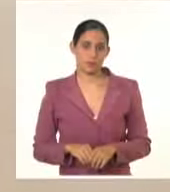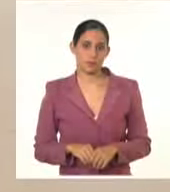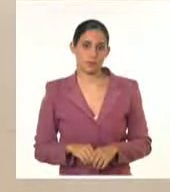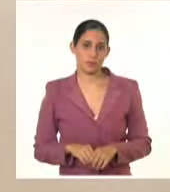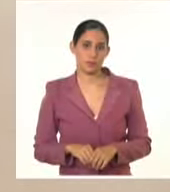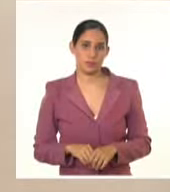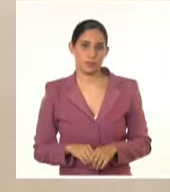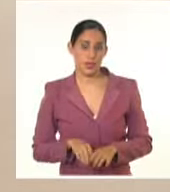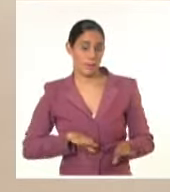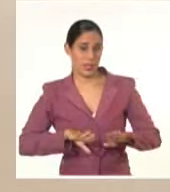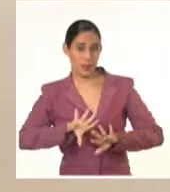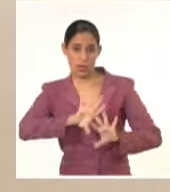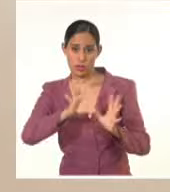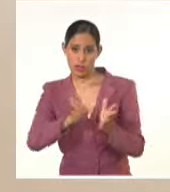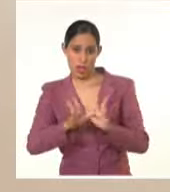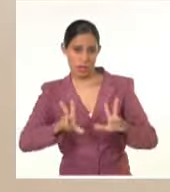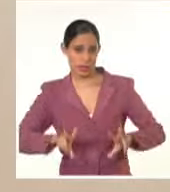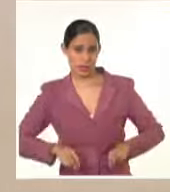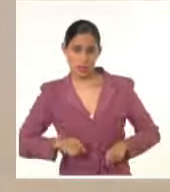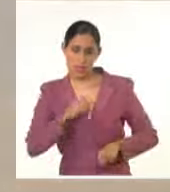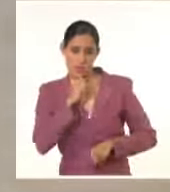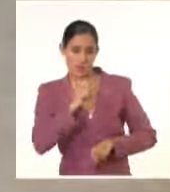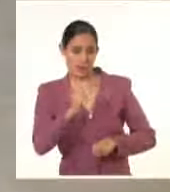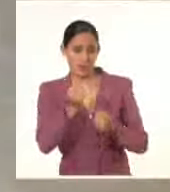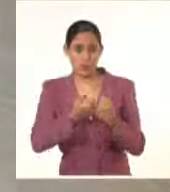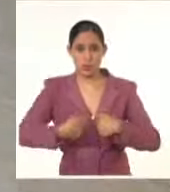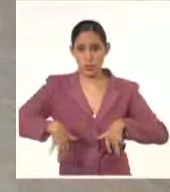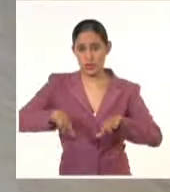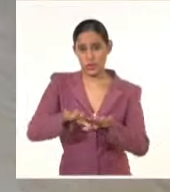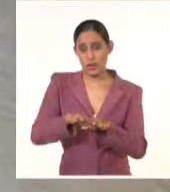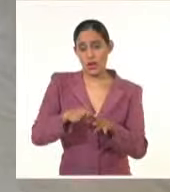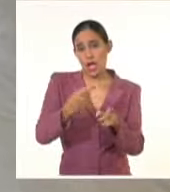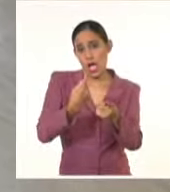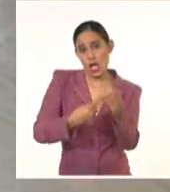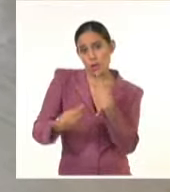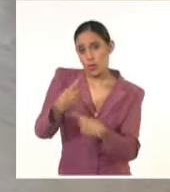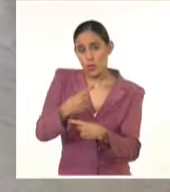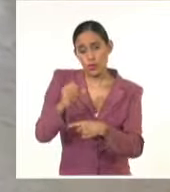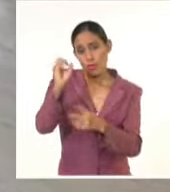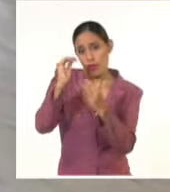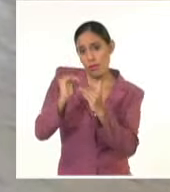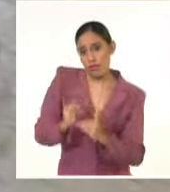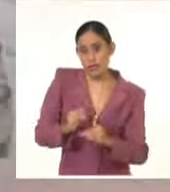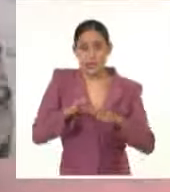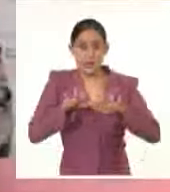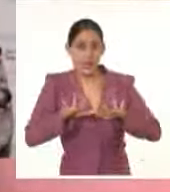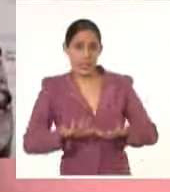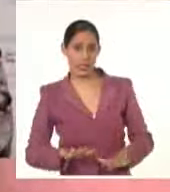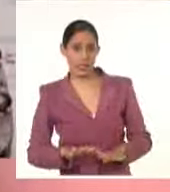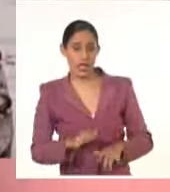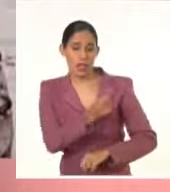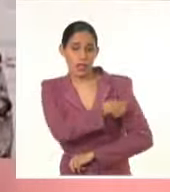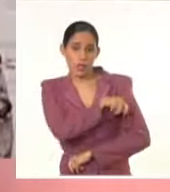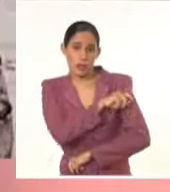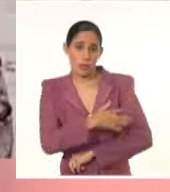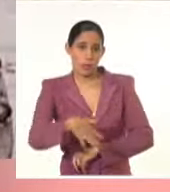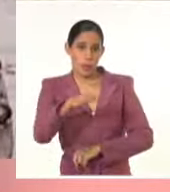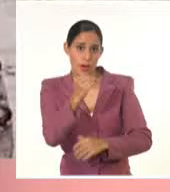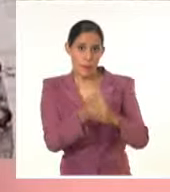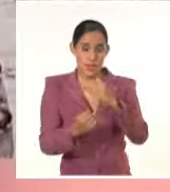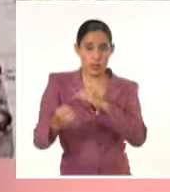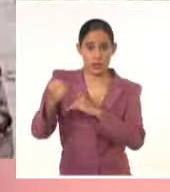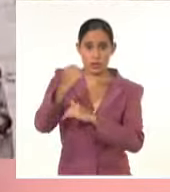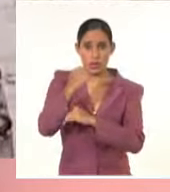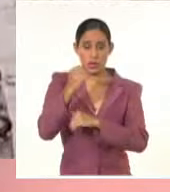Listos para asumir las misiones más difíciles, en el mantenimiento del orden interior y la tranquilidad ciudadana, el Ministerio del Interior junto